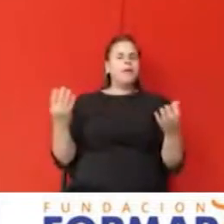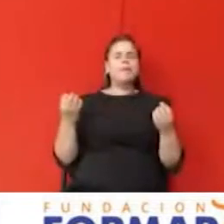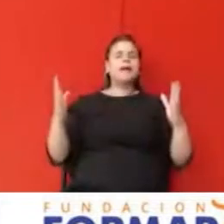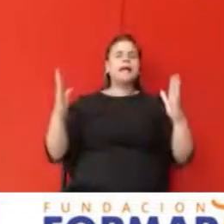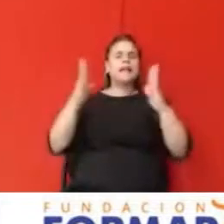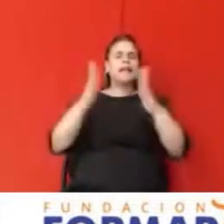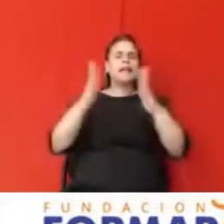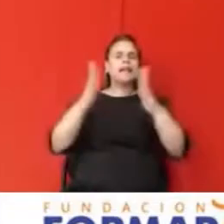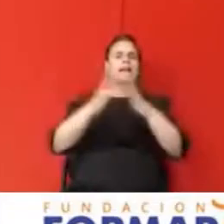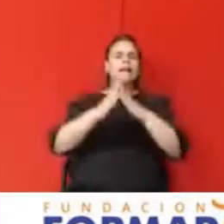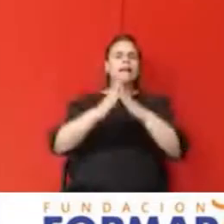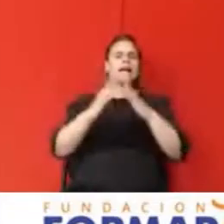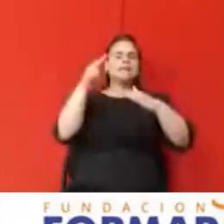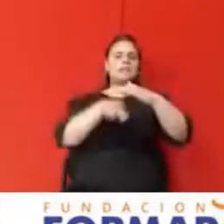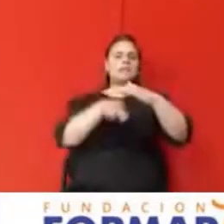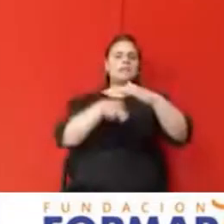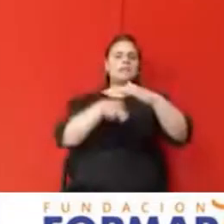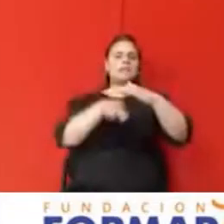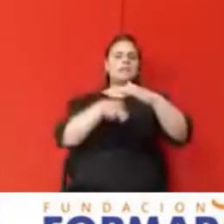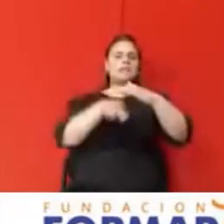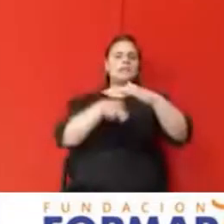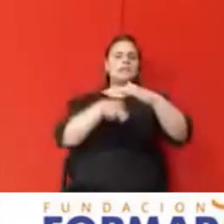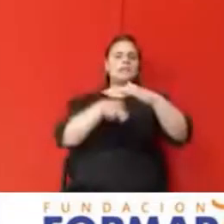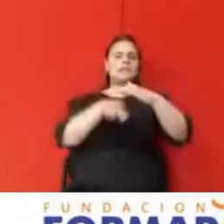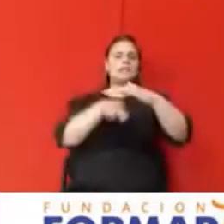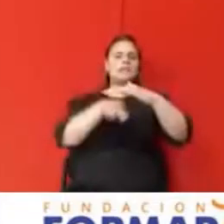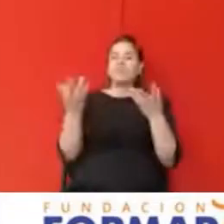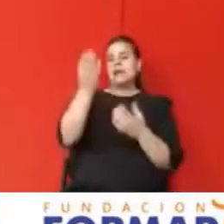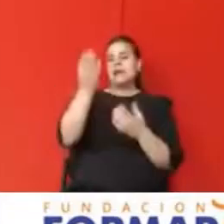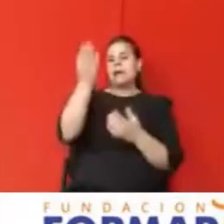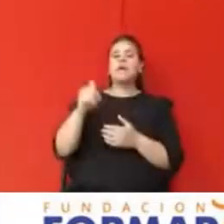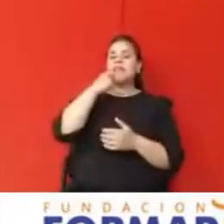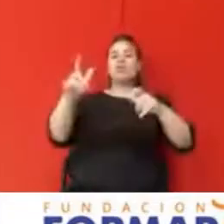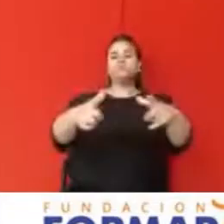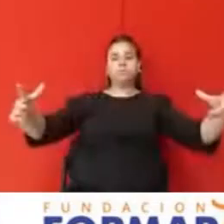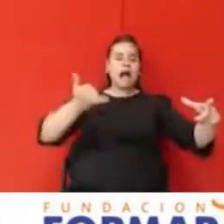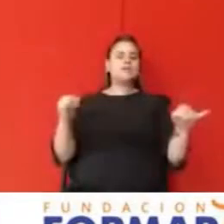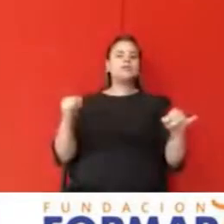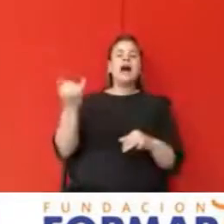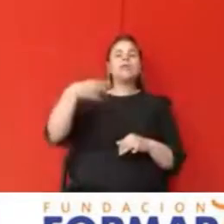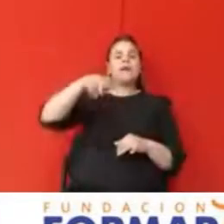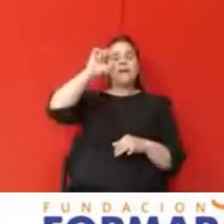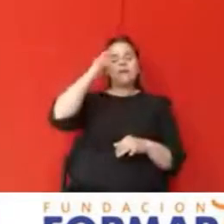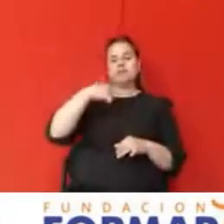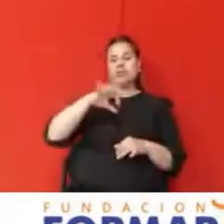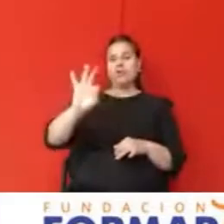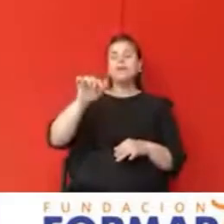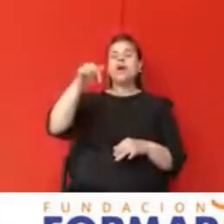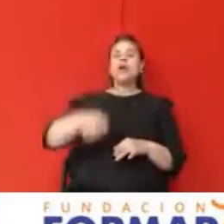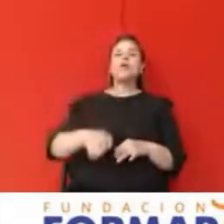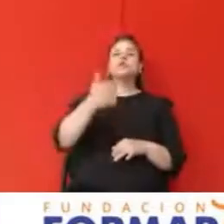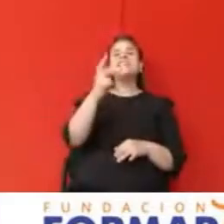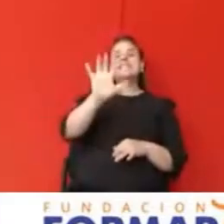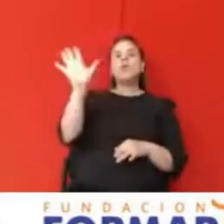a tener por encima de los 65 años. O sea que es una población cada vez más frecuente y con una